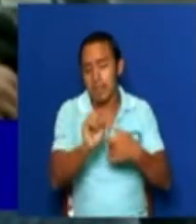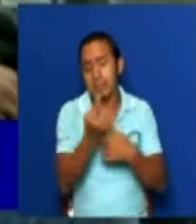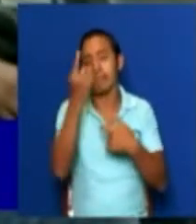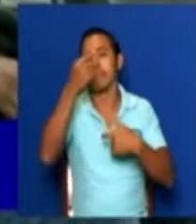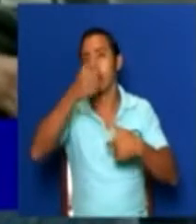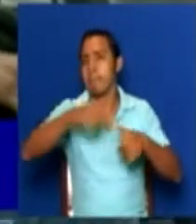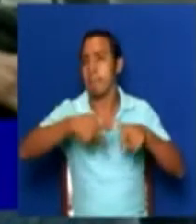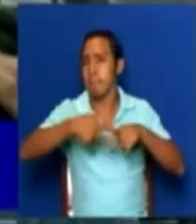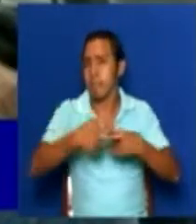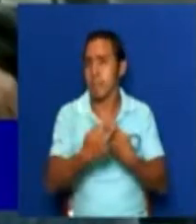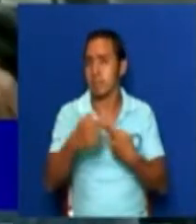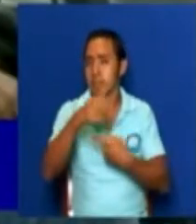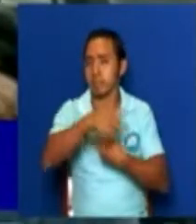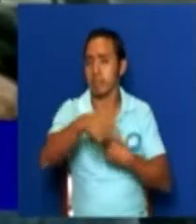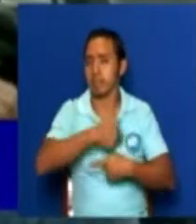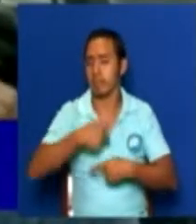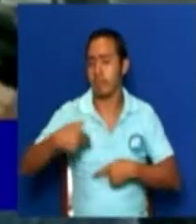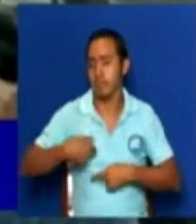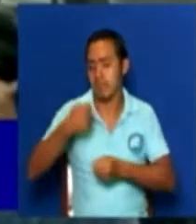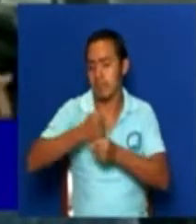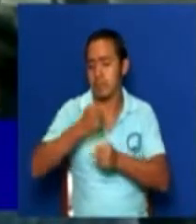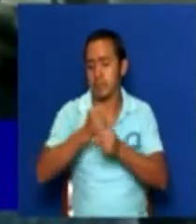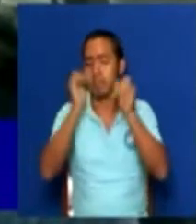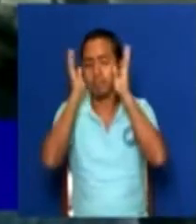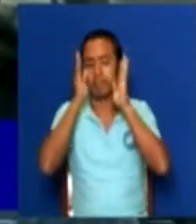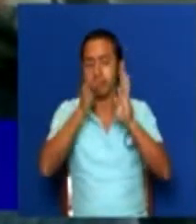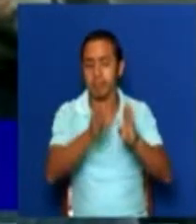¿verdad? Hacia eso se está trabajando.